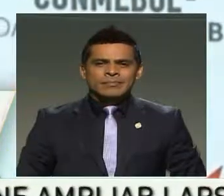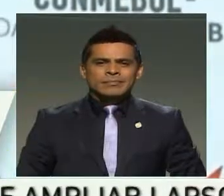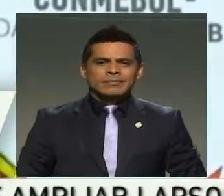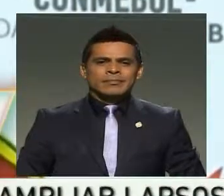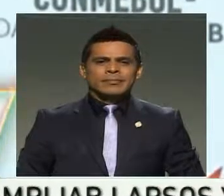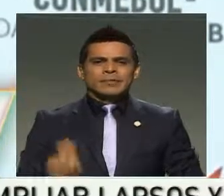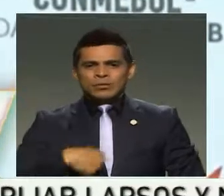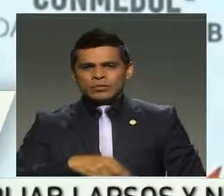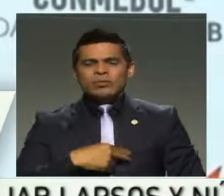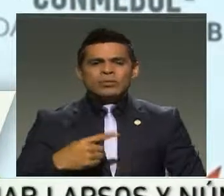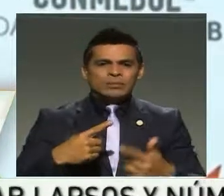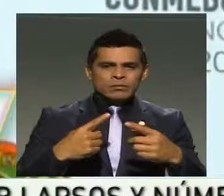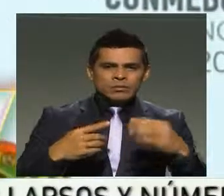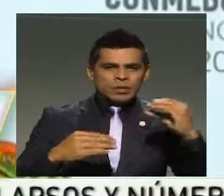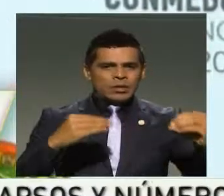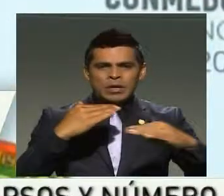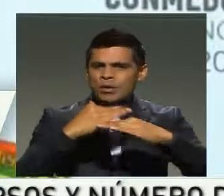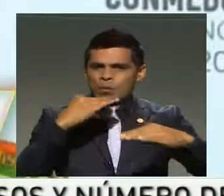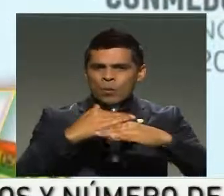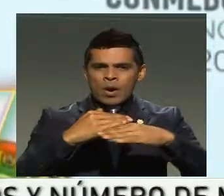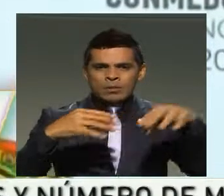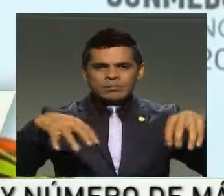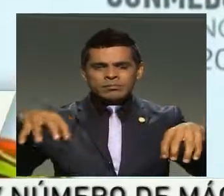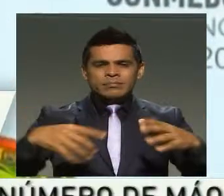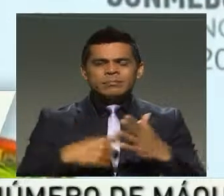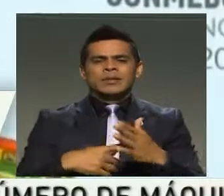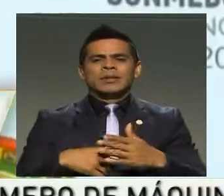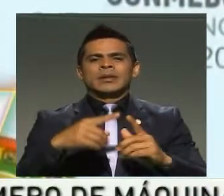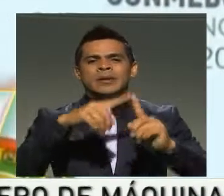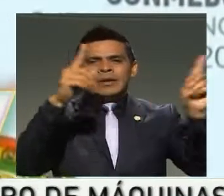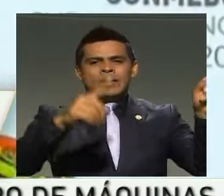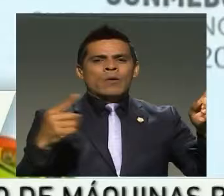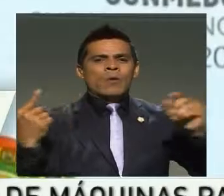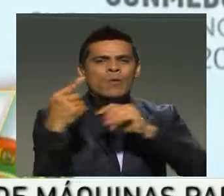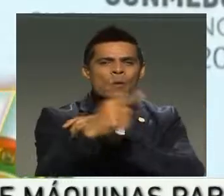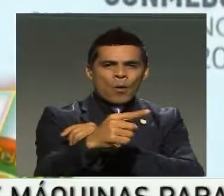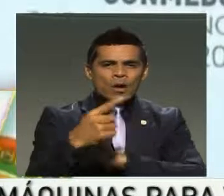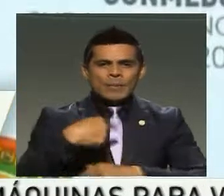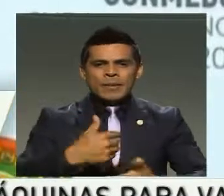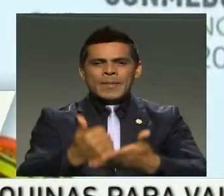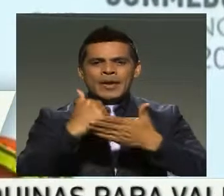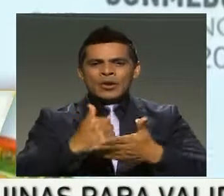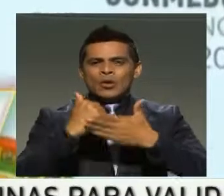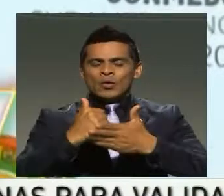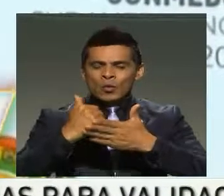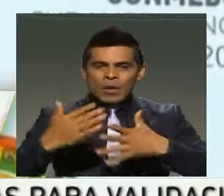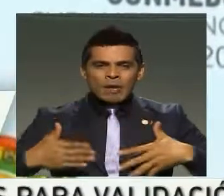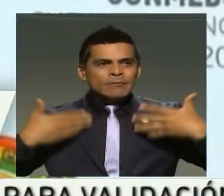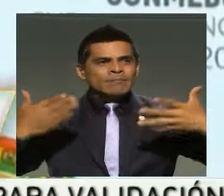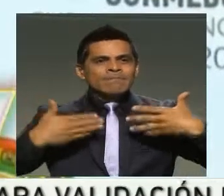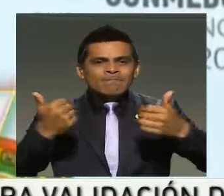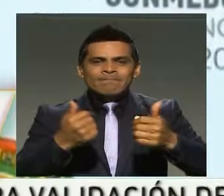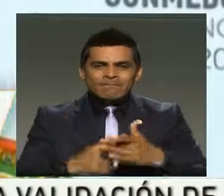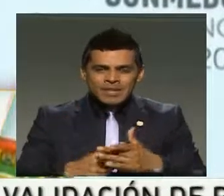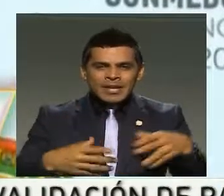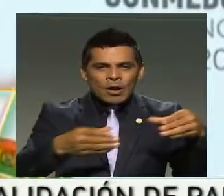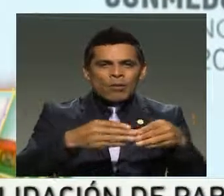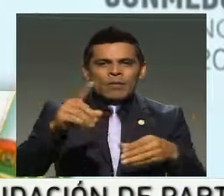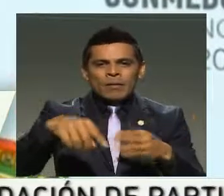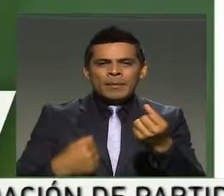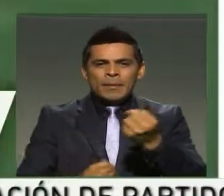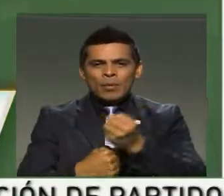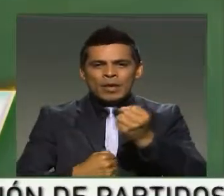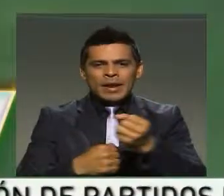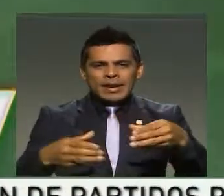Sacamos un empate, pero sumamos que es importante. Gracias a Dios pude marcar gol, que eso me ayuda en lo anímico y en lo grupal para aportar al